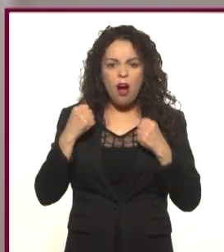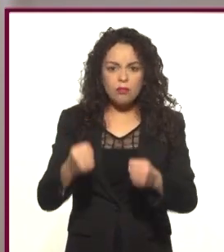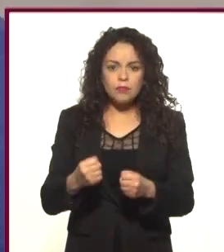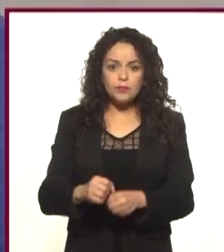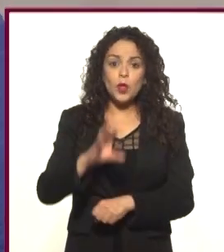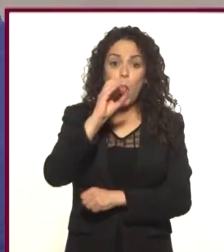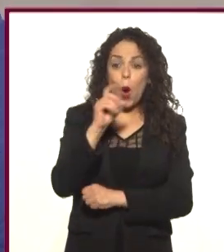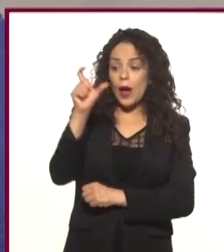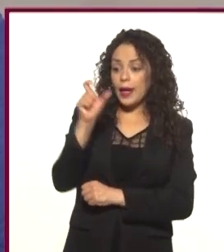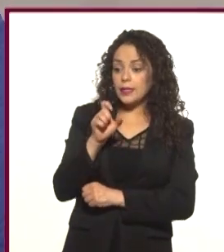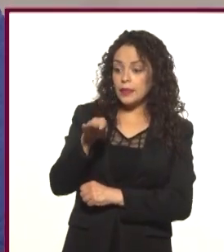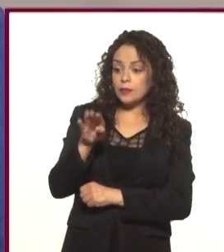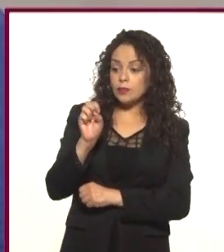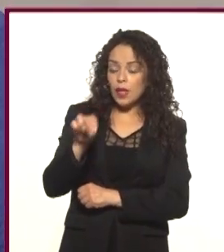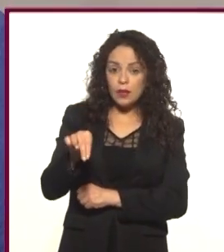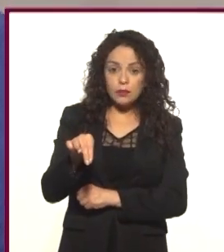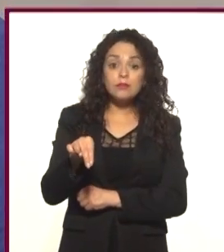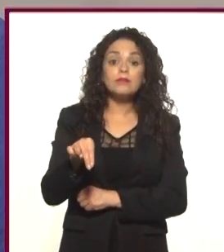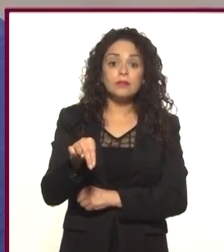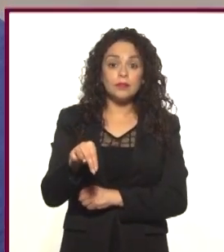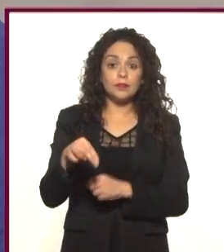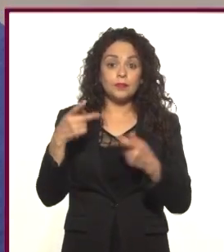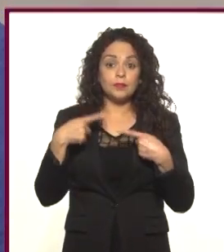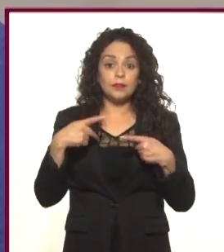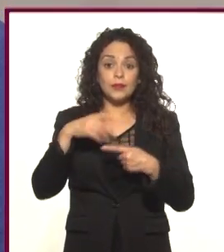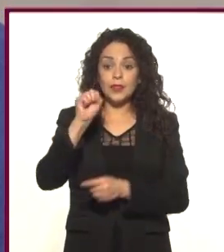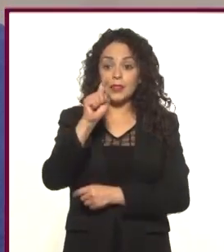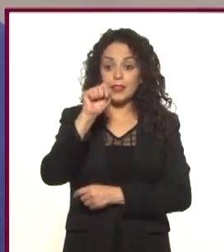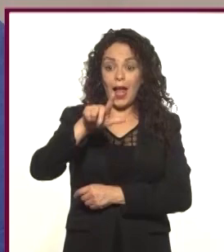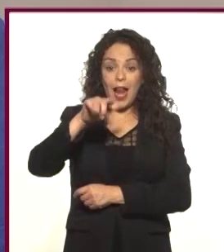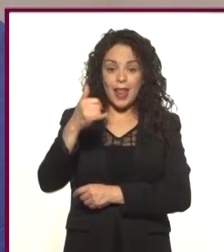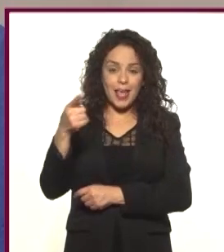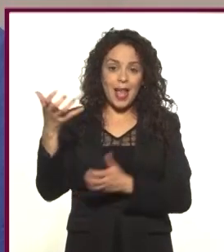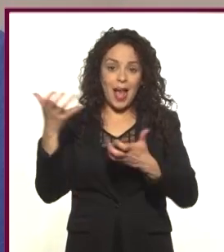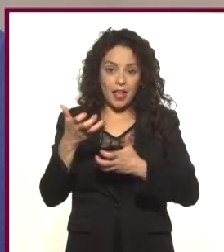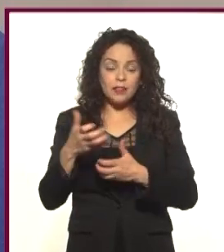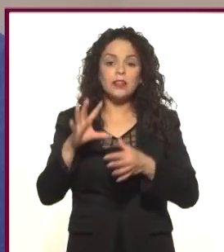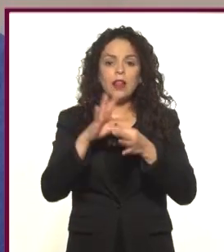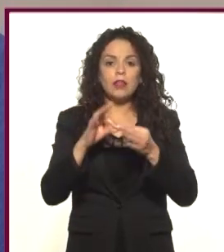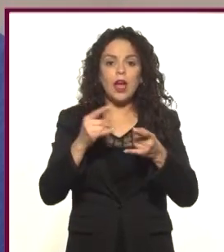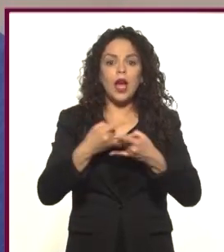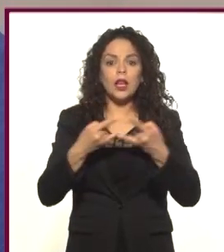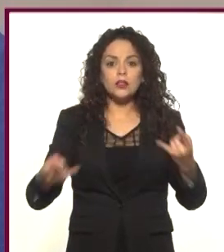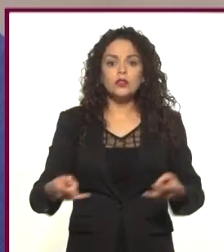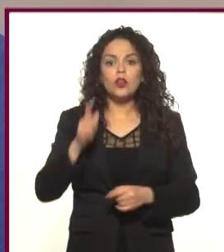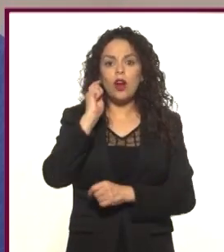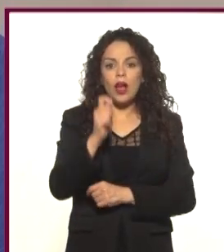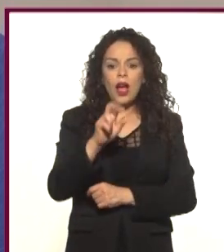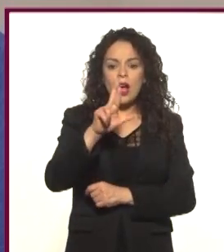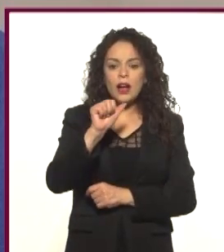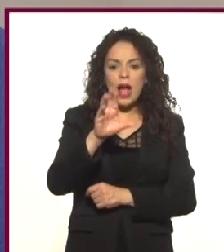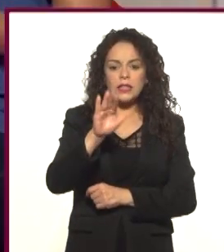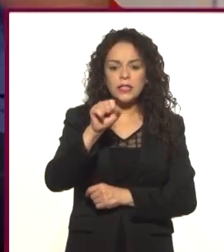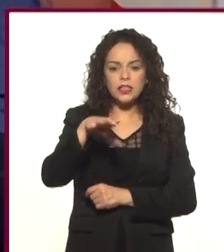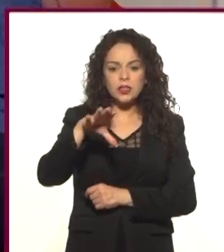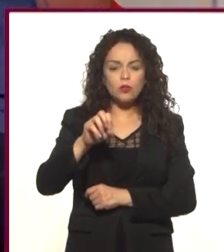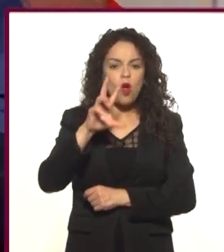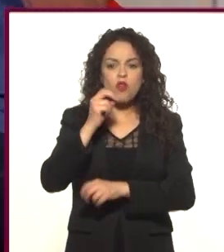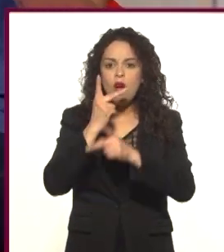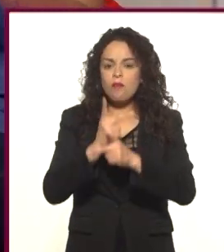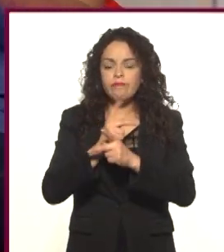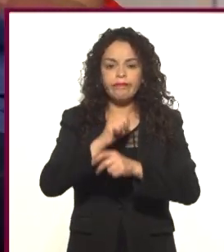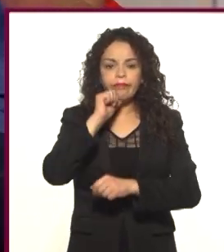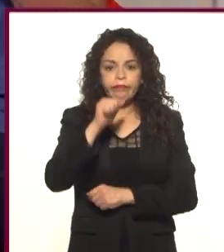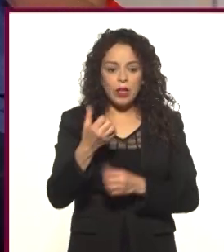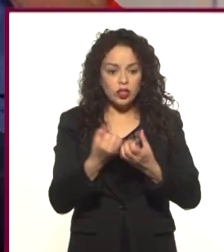O los X-Men, que en palabras de su creador Stan Lee, nos cuentan una historia de racismo e intolerancia. y de cómo